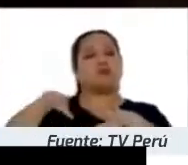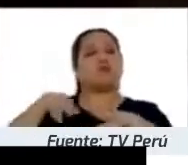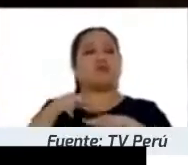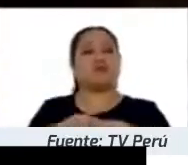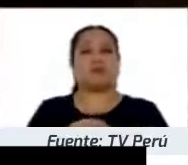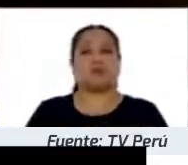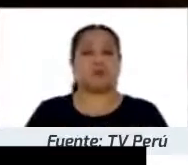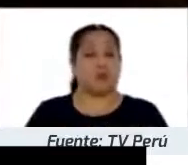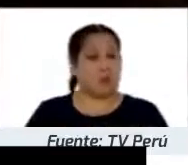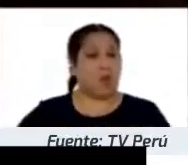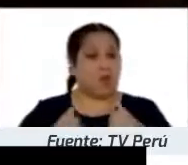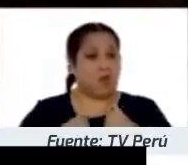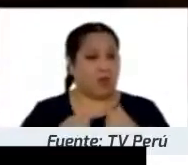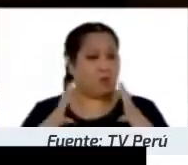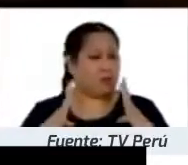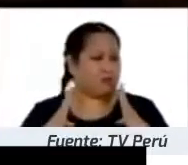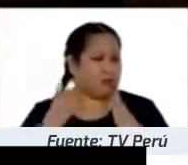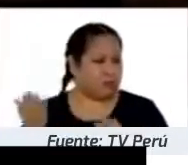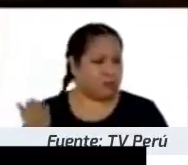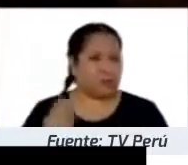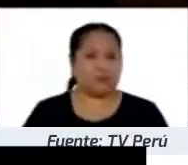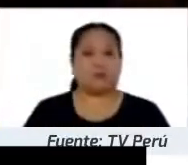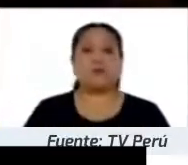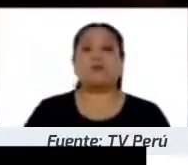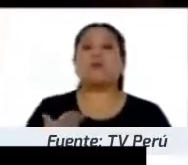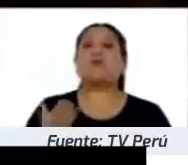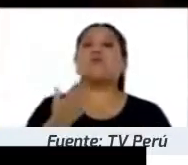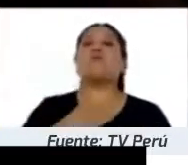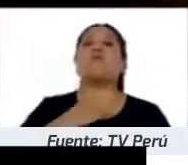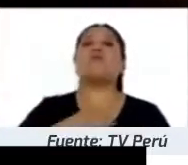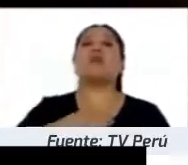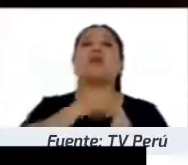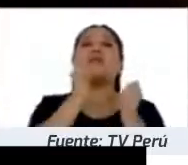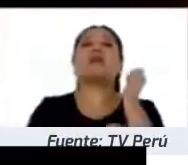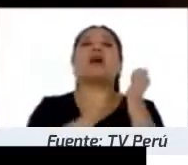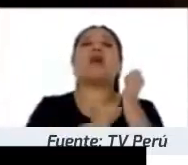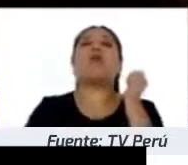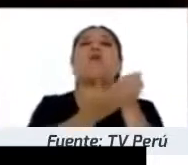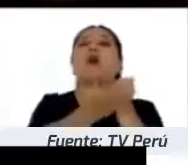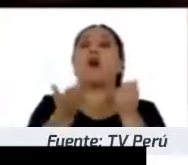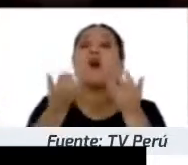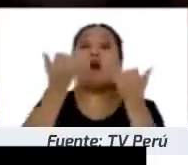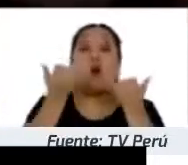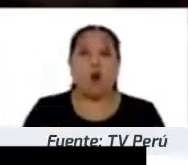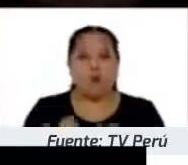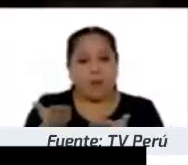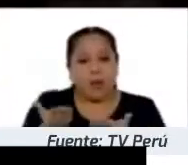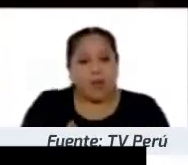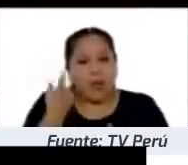están con una vida lujosa, mis hermanos que hoy en día depositan la